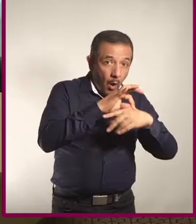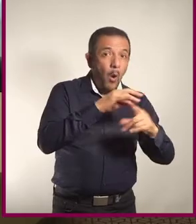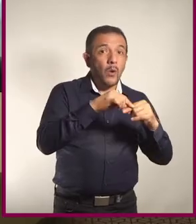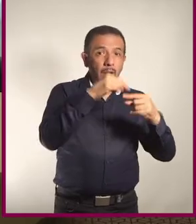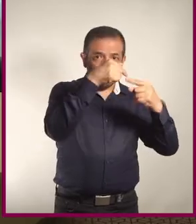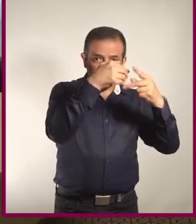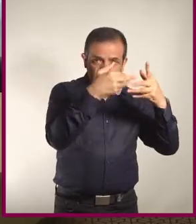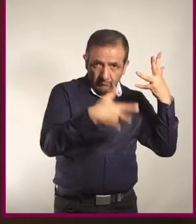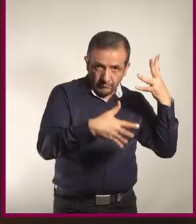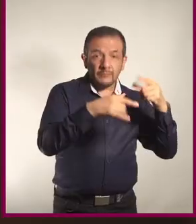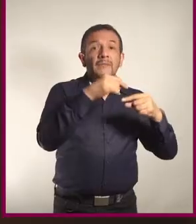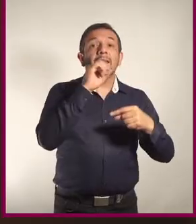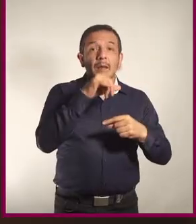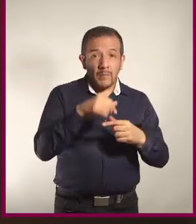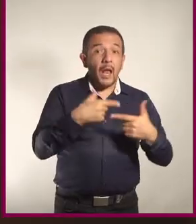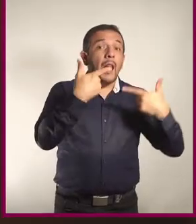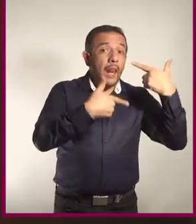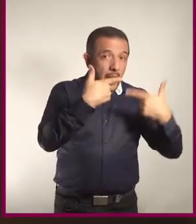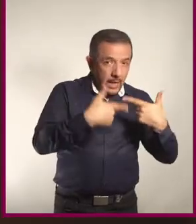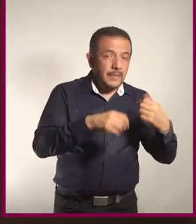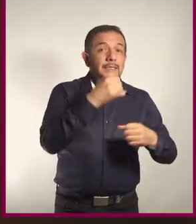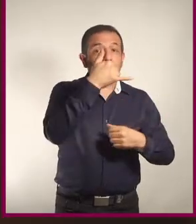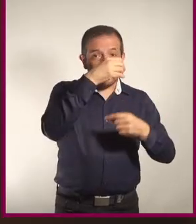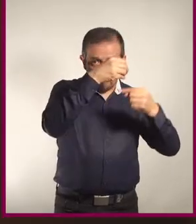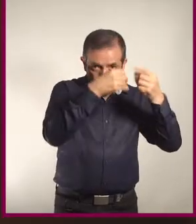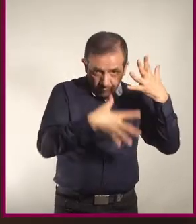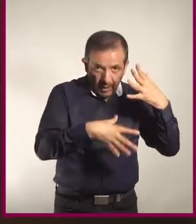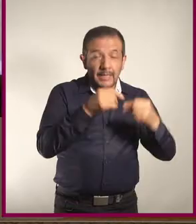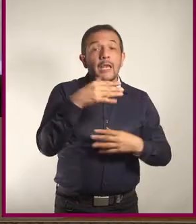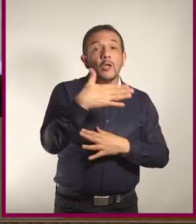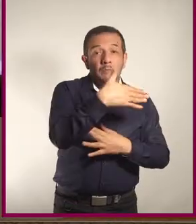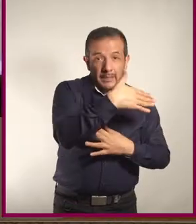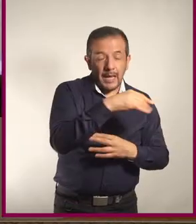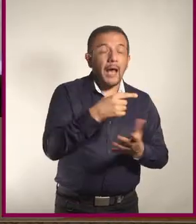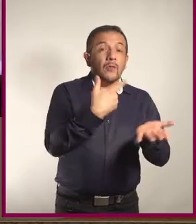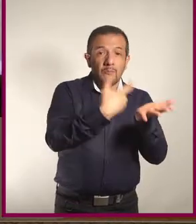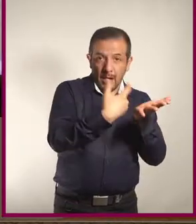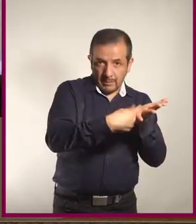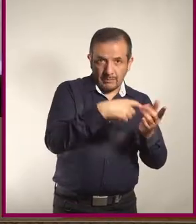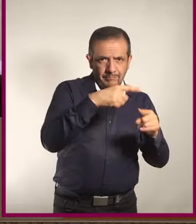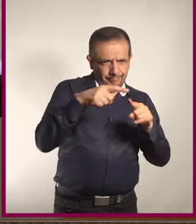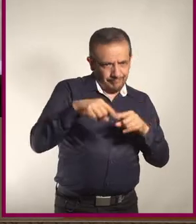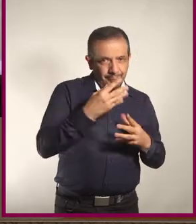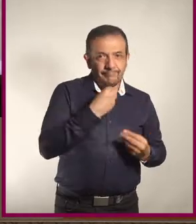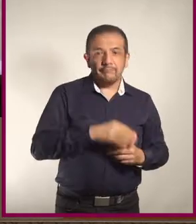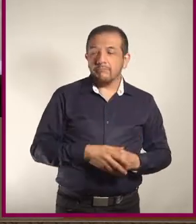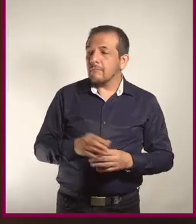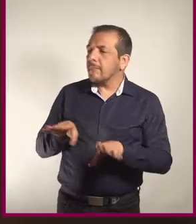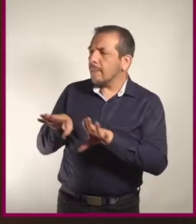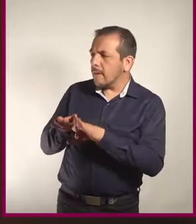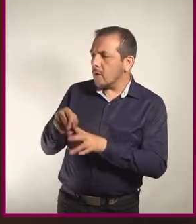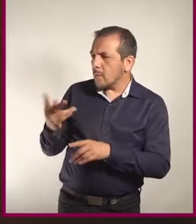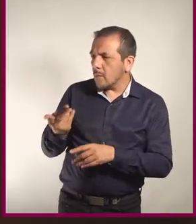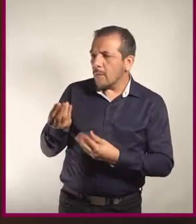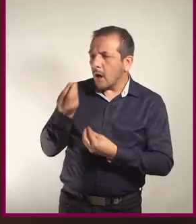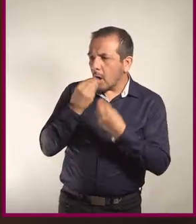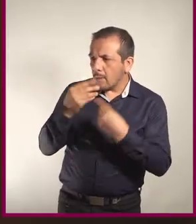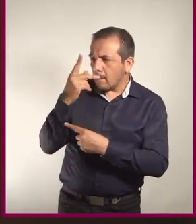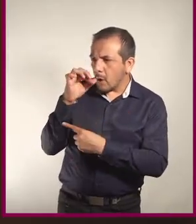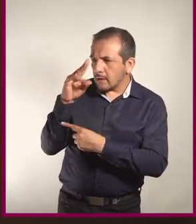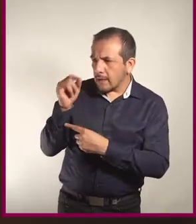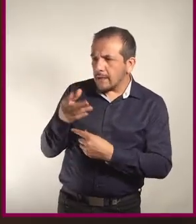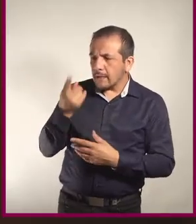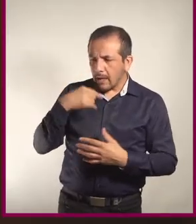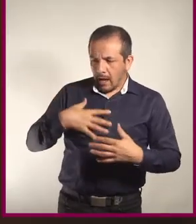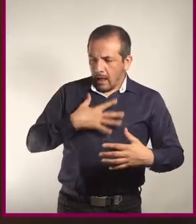la carne y sus derivados, y también los lácteos y sus derivados, y los pescados y mariscos, por supuesto. ¿Cómo influye el